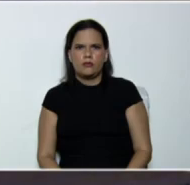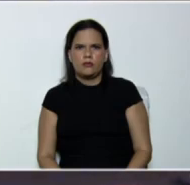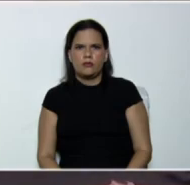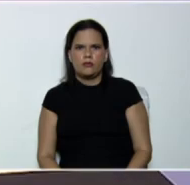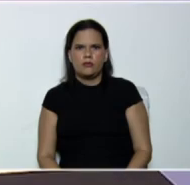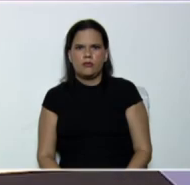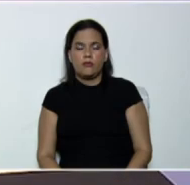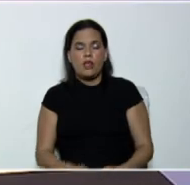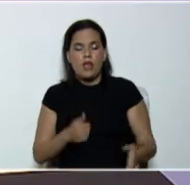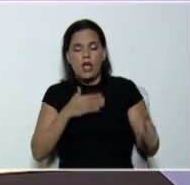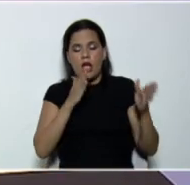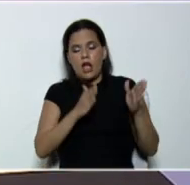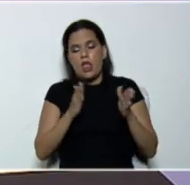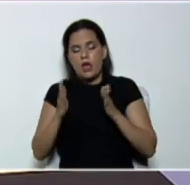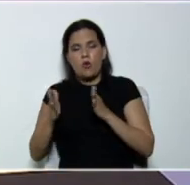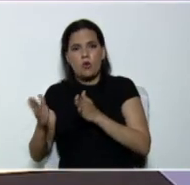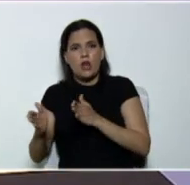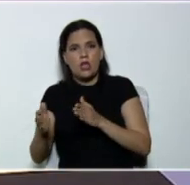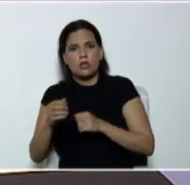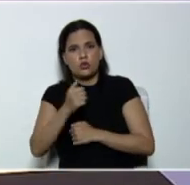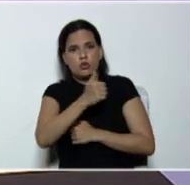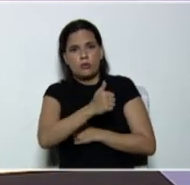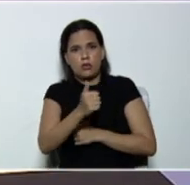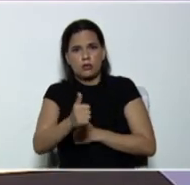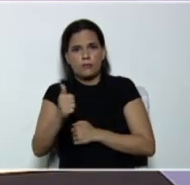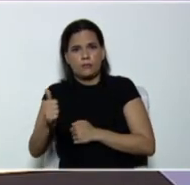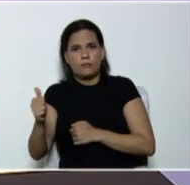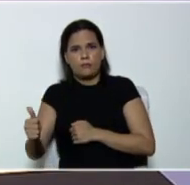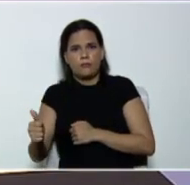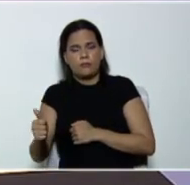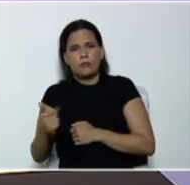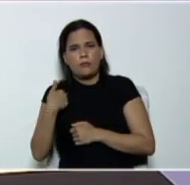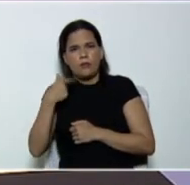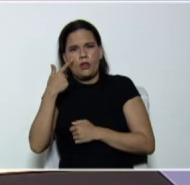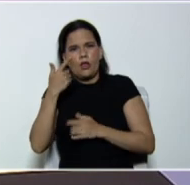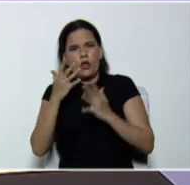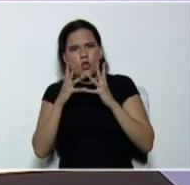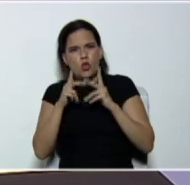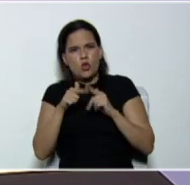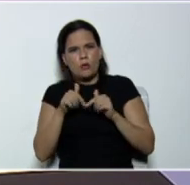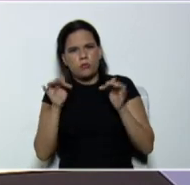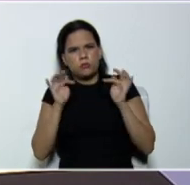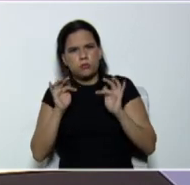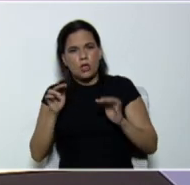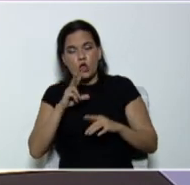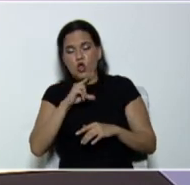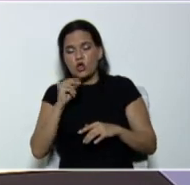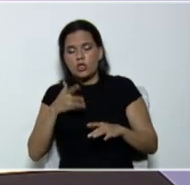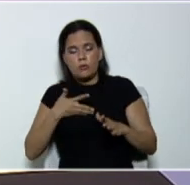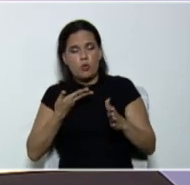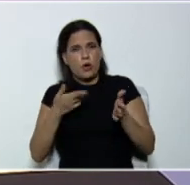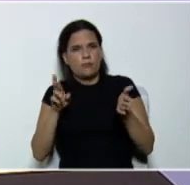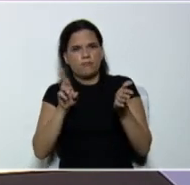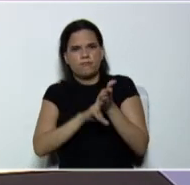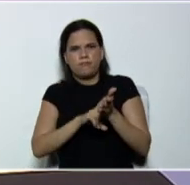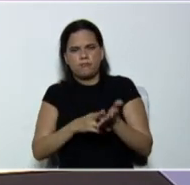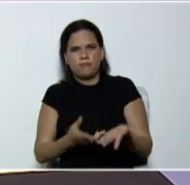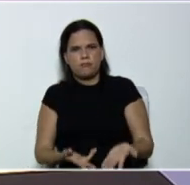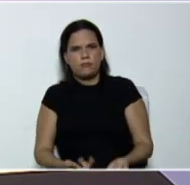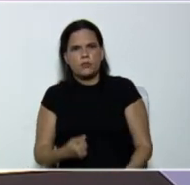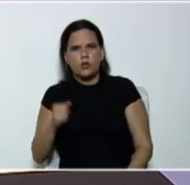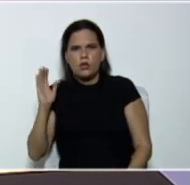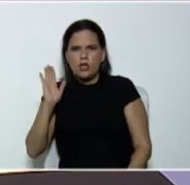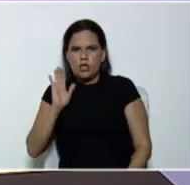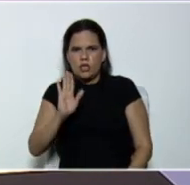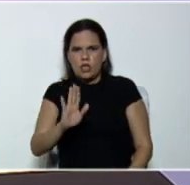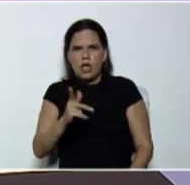y en cada una de sus partes, tomando en cuenta que los números, las figuras, no se pueden repetir. Yo les traje